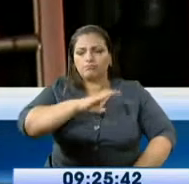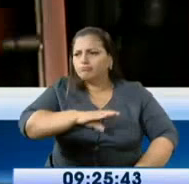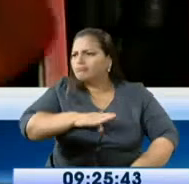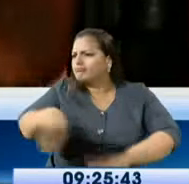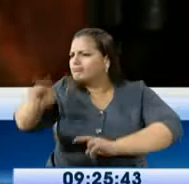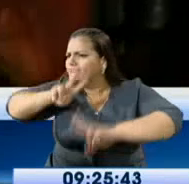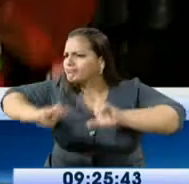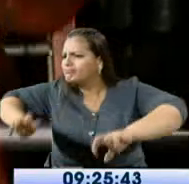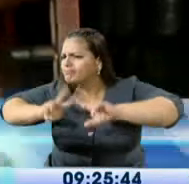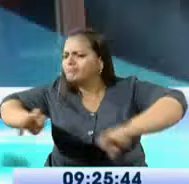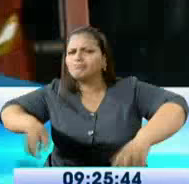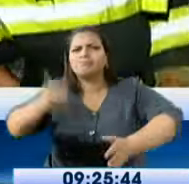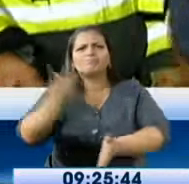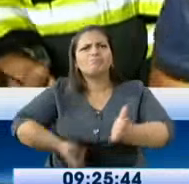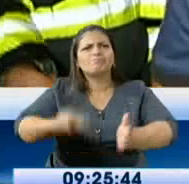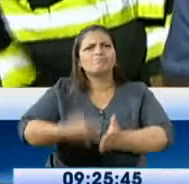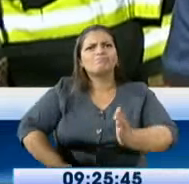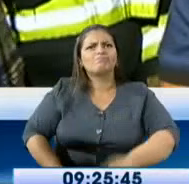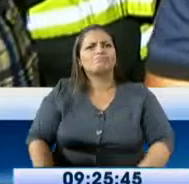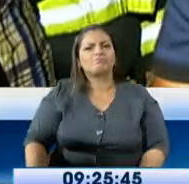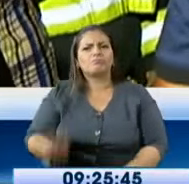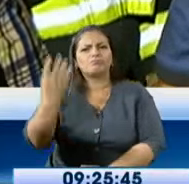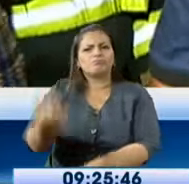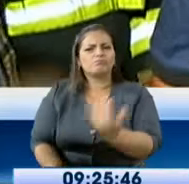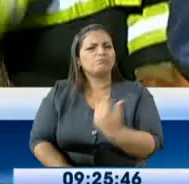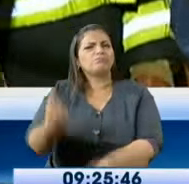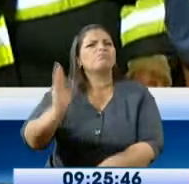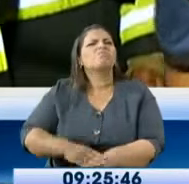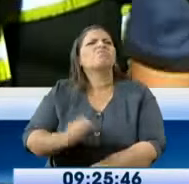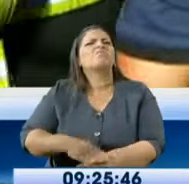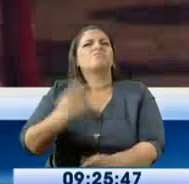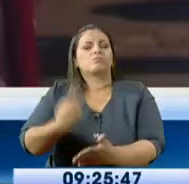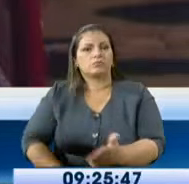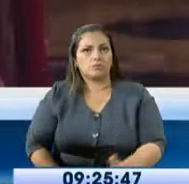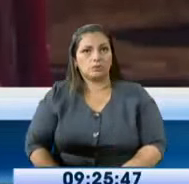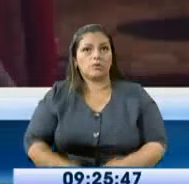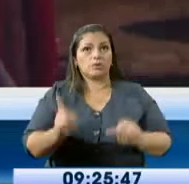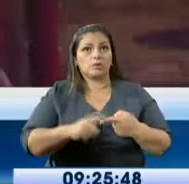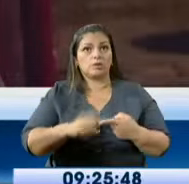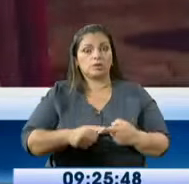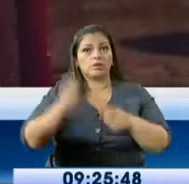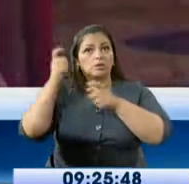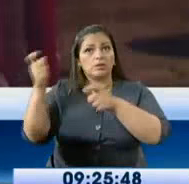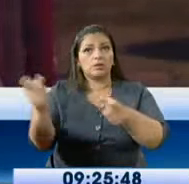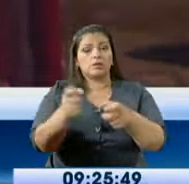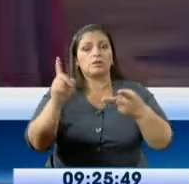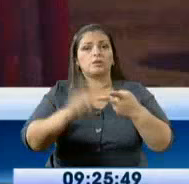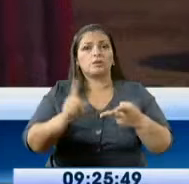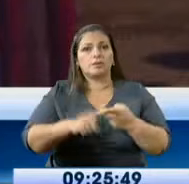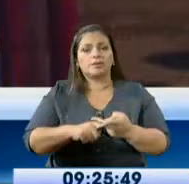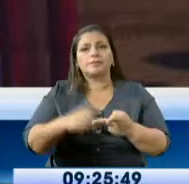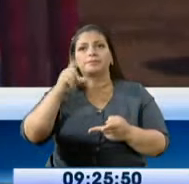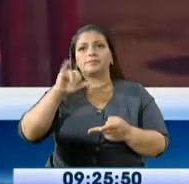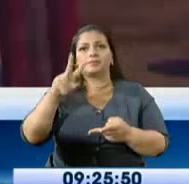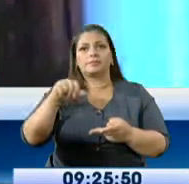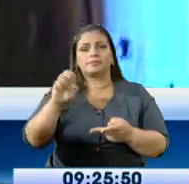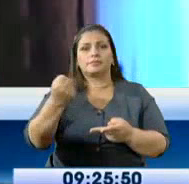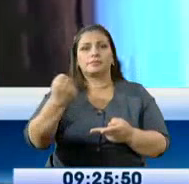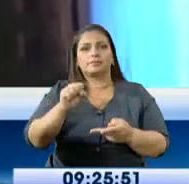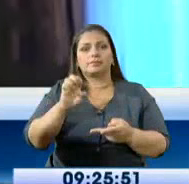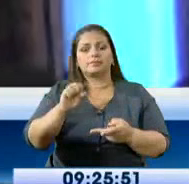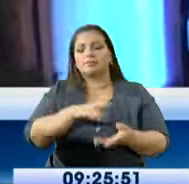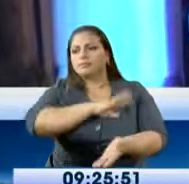de la DINASET y Fiscalía acudieron al lugar para juntar información sobre lo sucedido la tarde de este jueves.